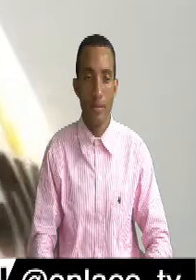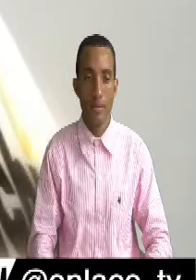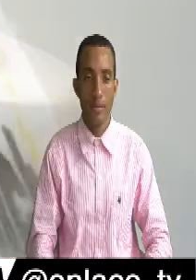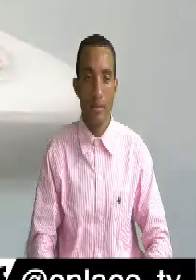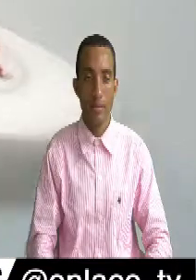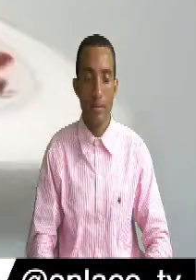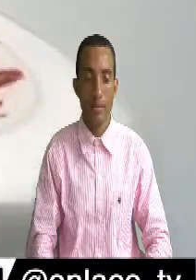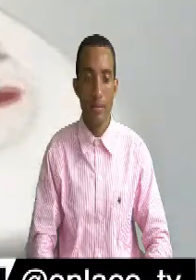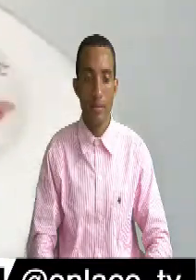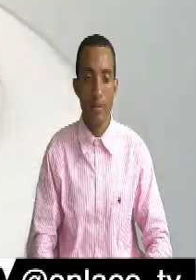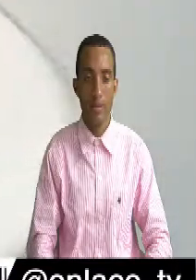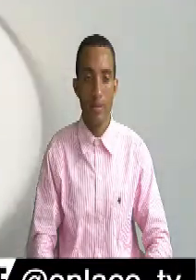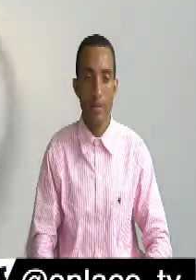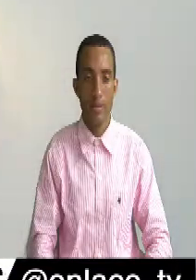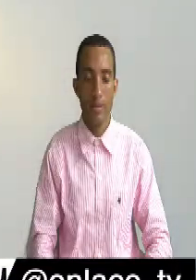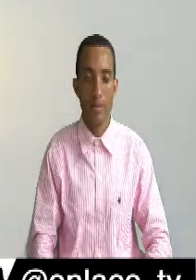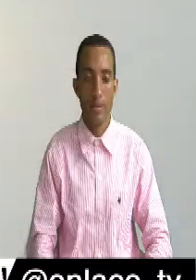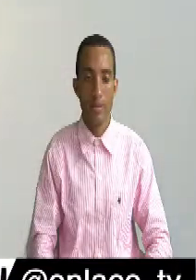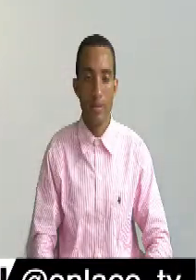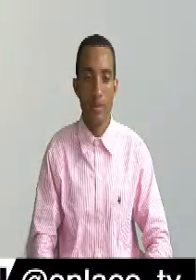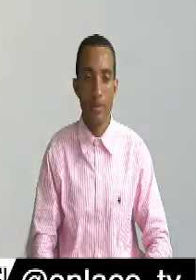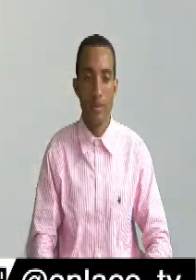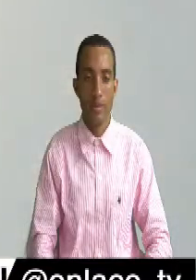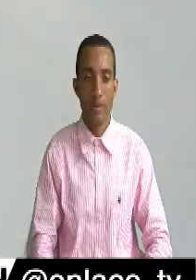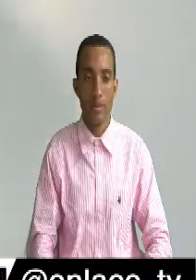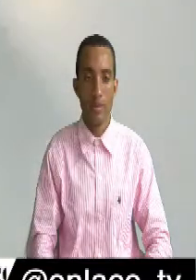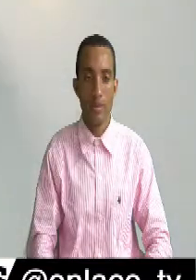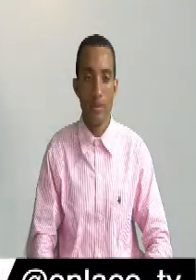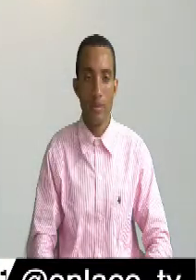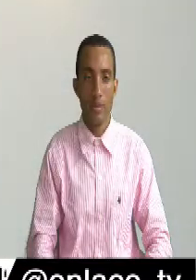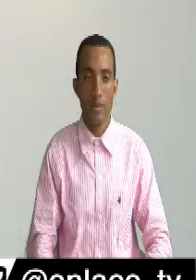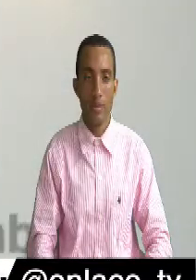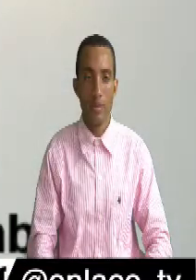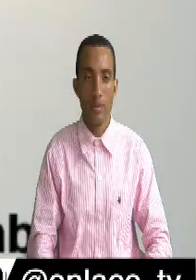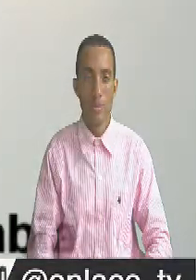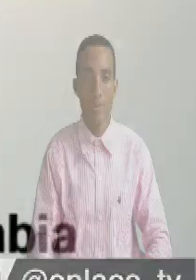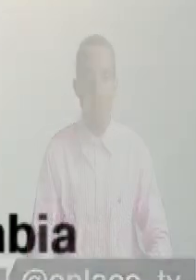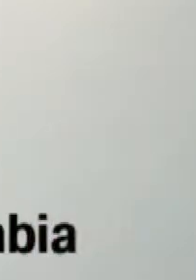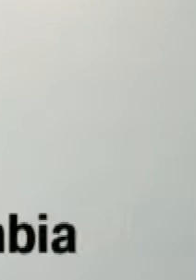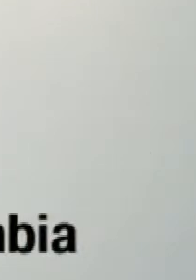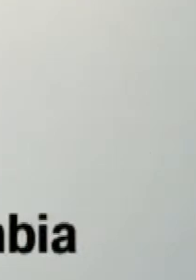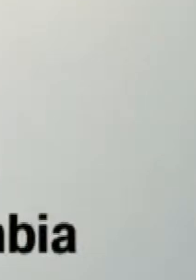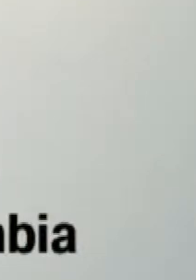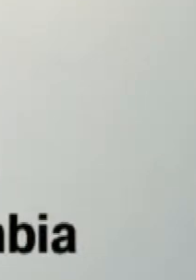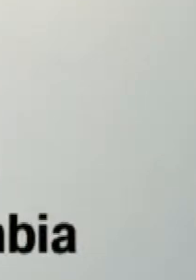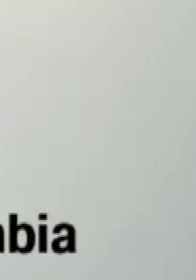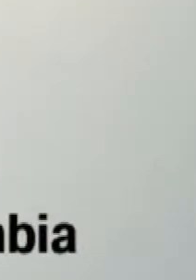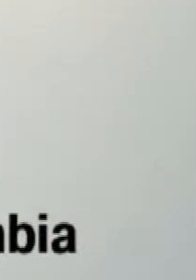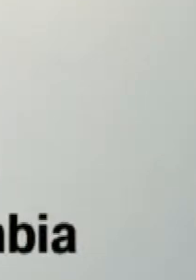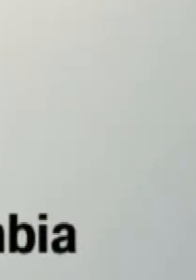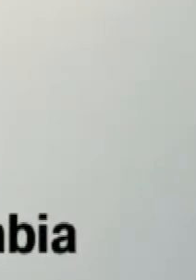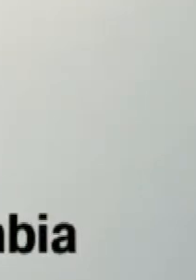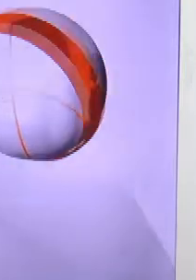el patrocinio de Restaurante El Machín Gourmet, ahora en su nueva sede en el barrio Colombia.